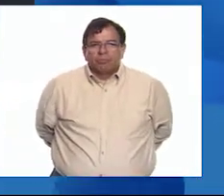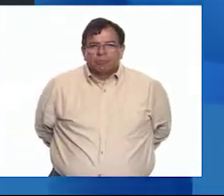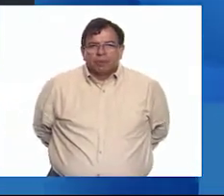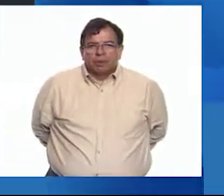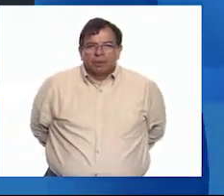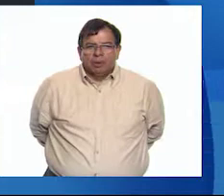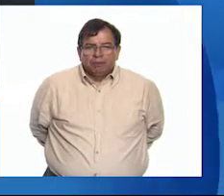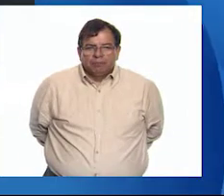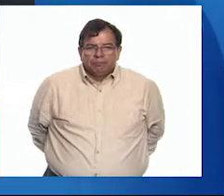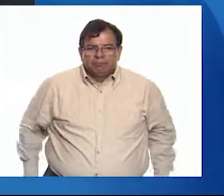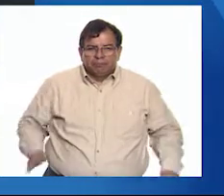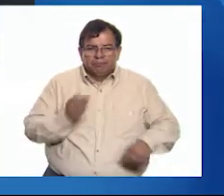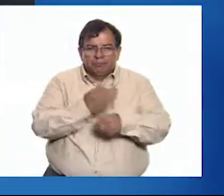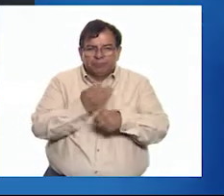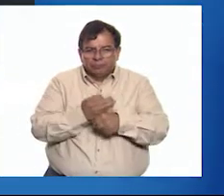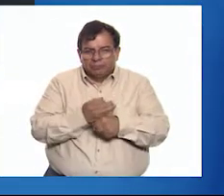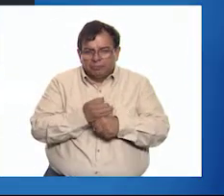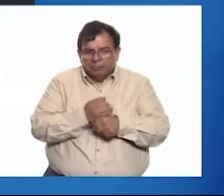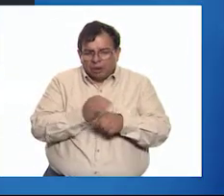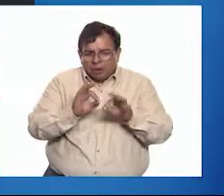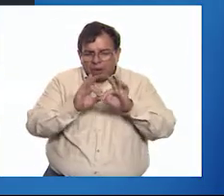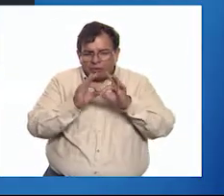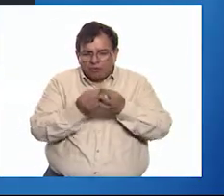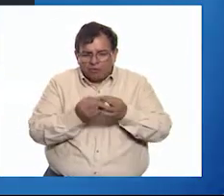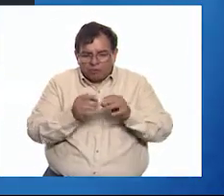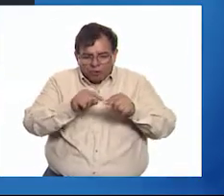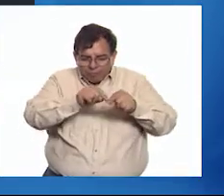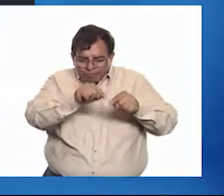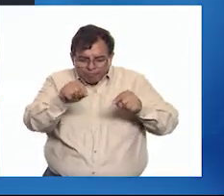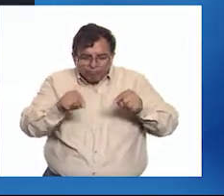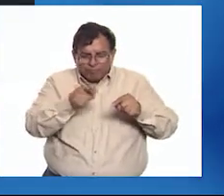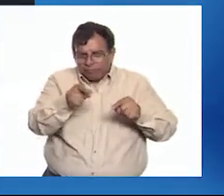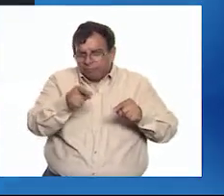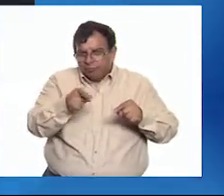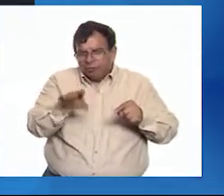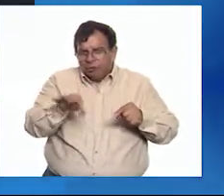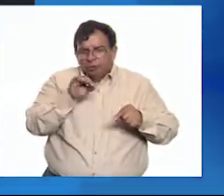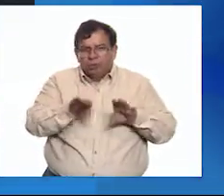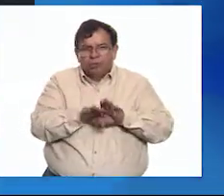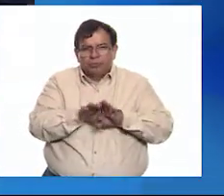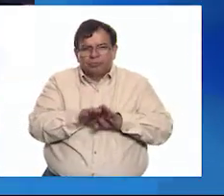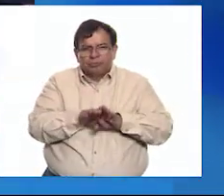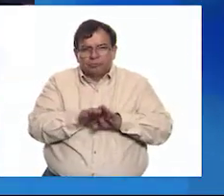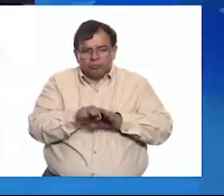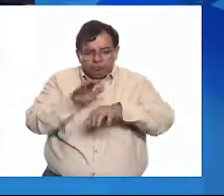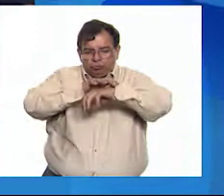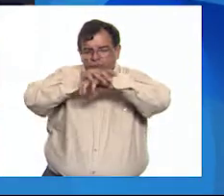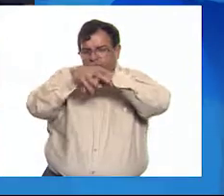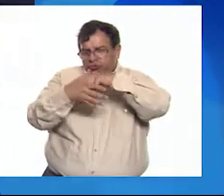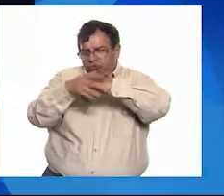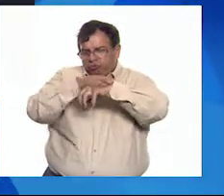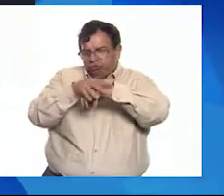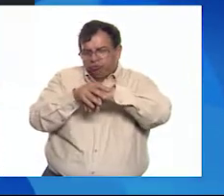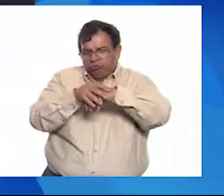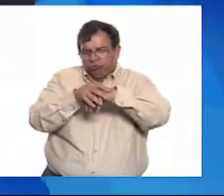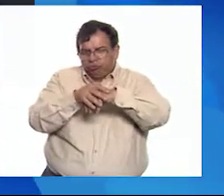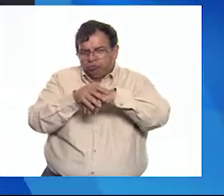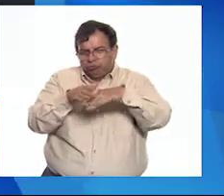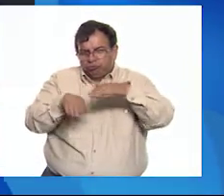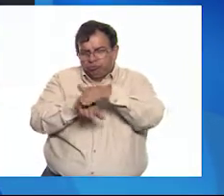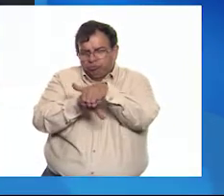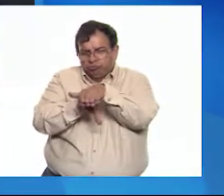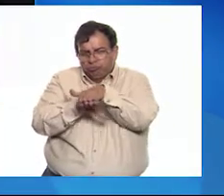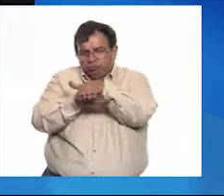Vamos a trazar la silueta del animal que hayamos escogido. En este caso, pues, empecé por el caparazón, las